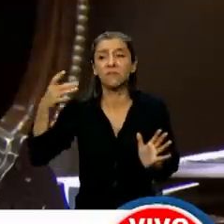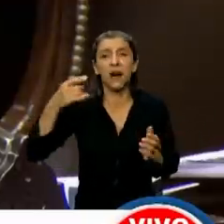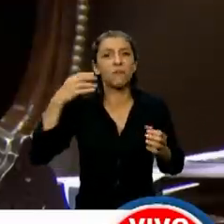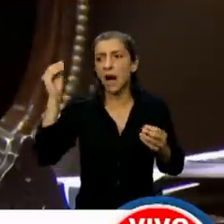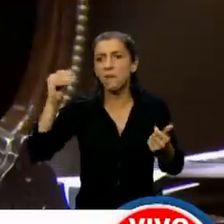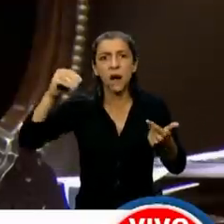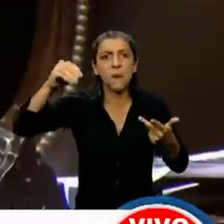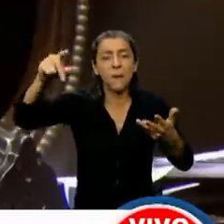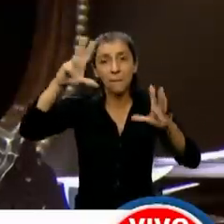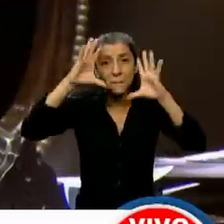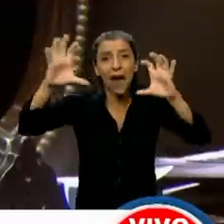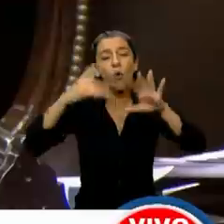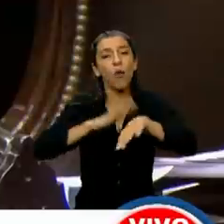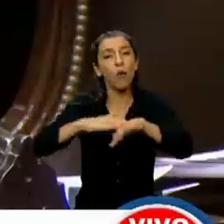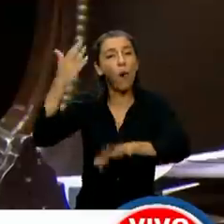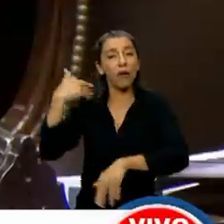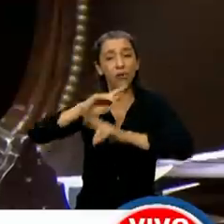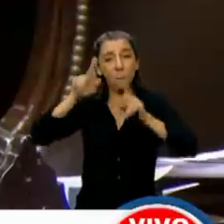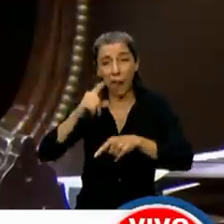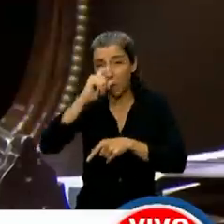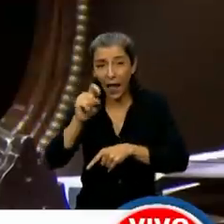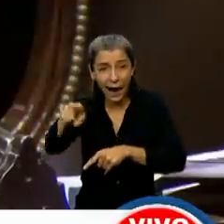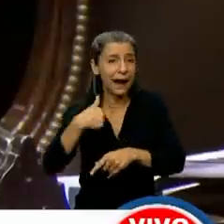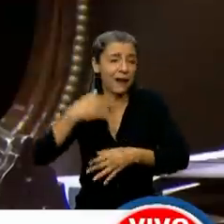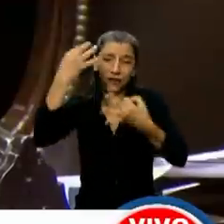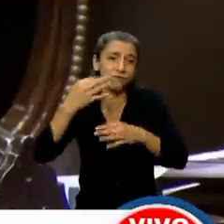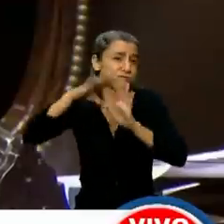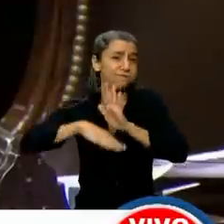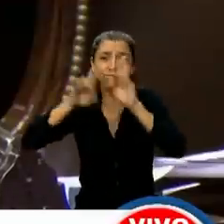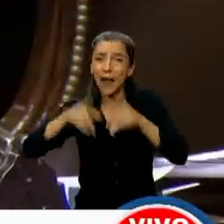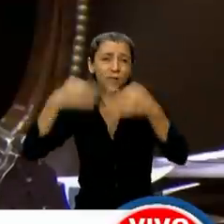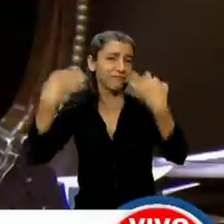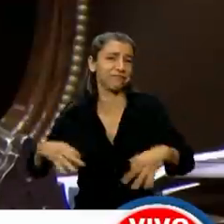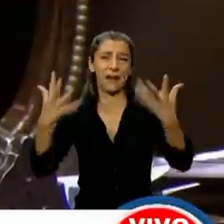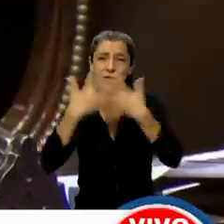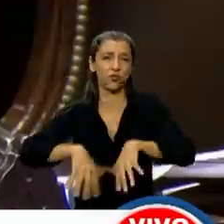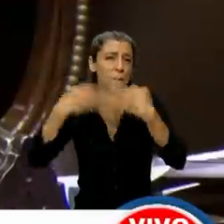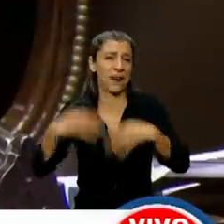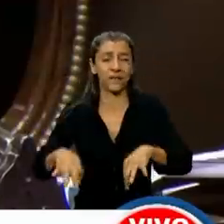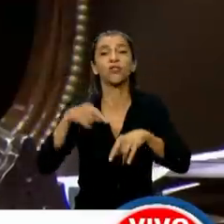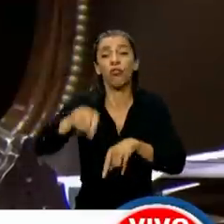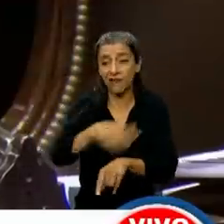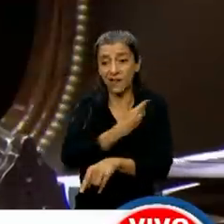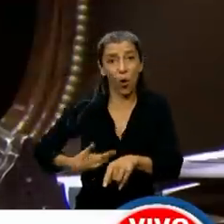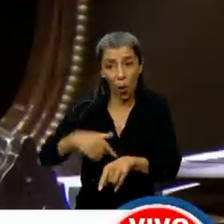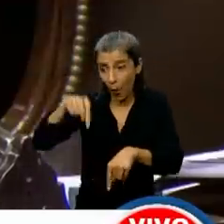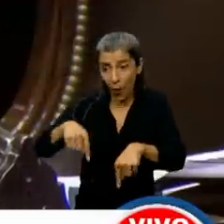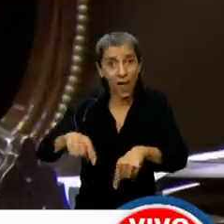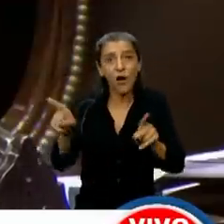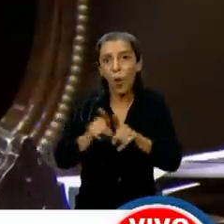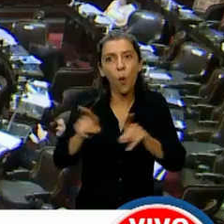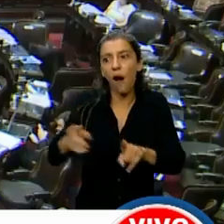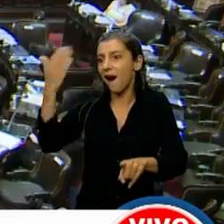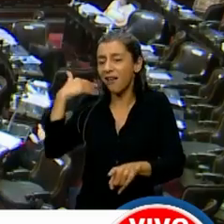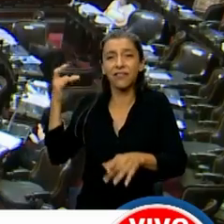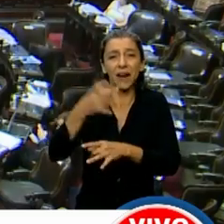plan mediano lo bien que funcionaba el plan mediano bueno este nuestro gobierno el que hace federalismo desarrollo con una